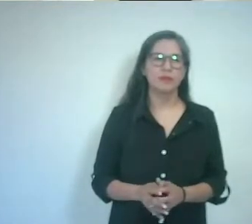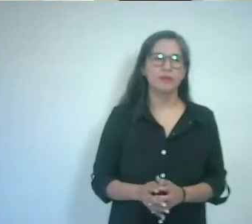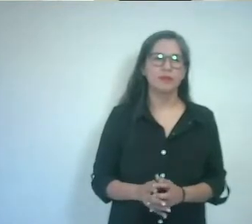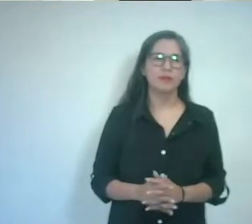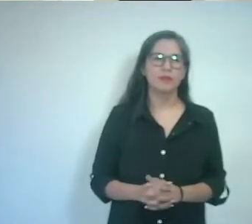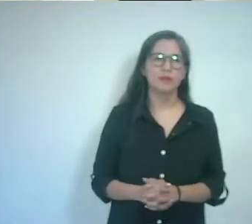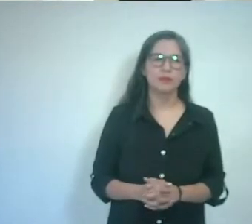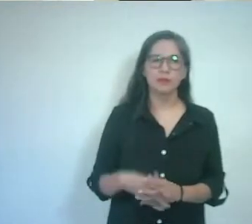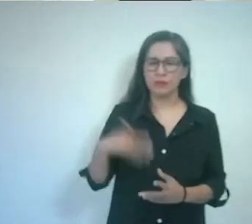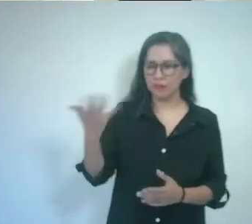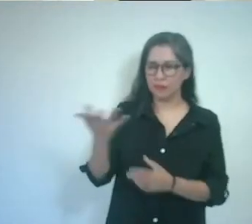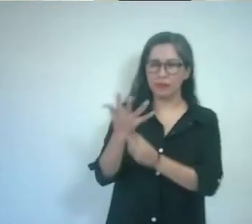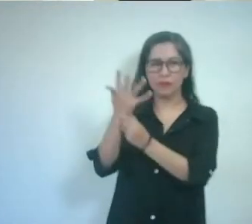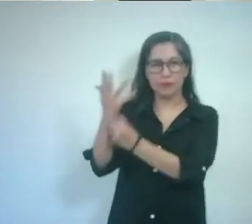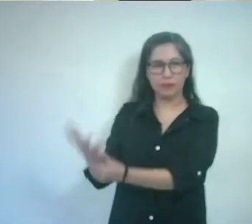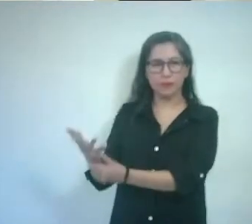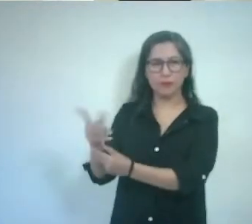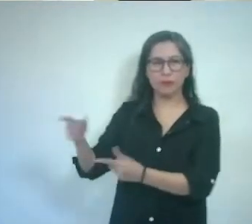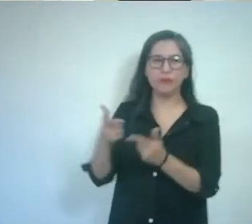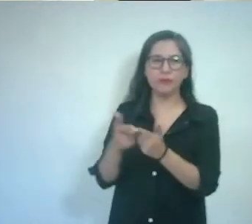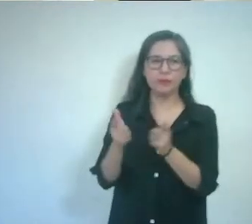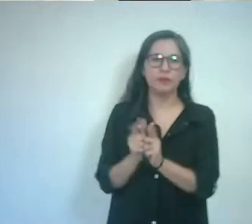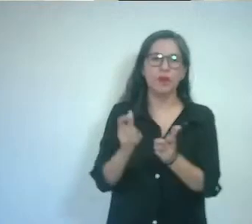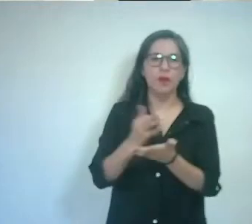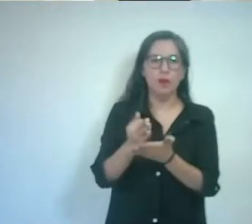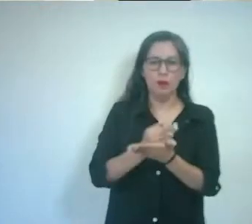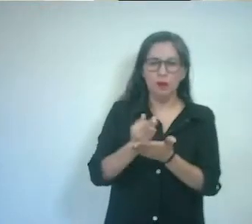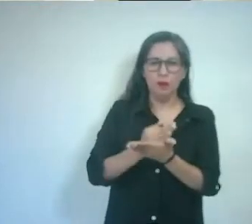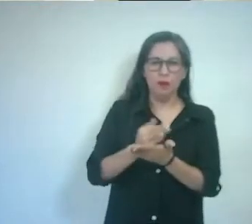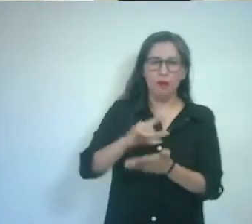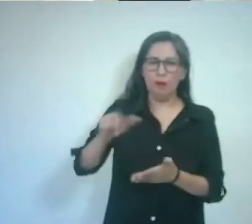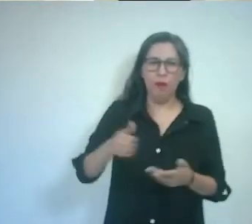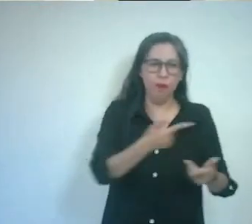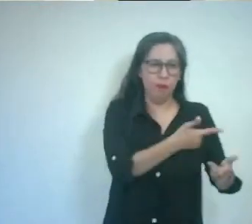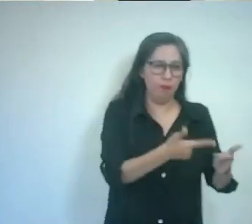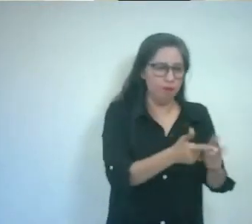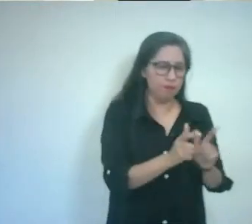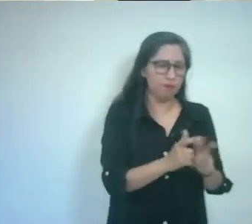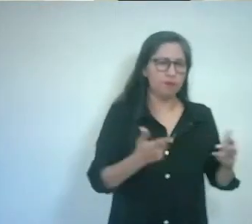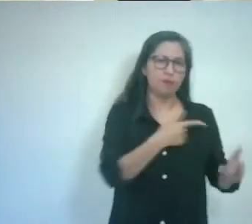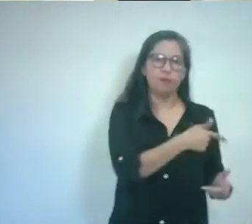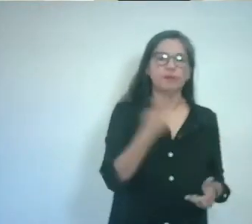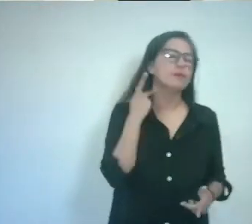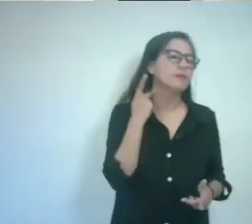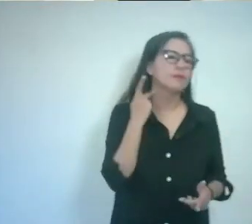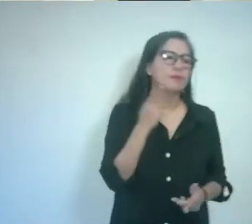Tiene la palabra la representante del Partido Morena y posteriormente la representante del Partido Acción Nacional.